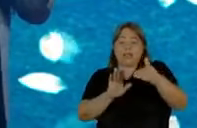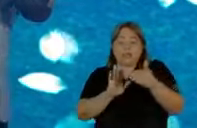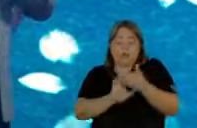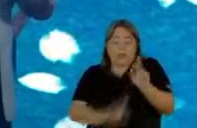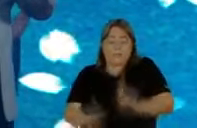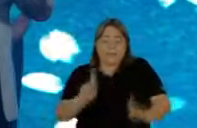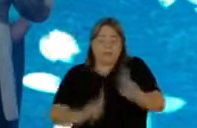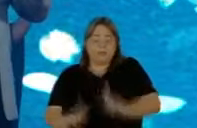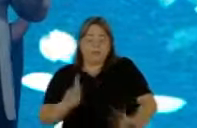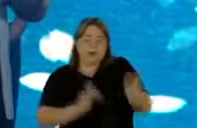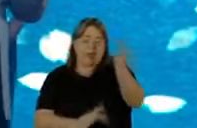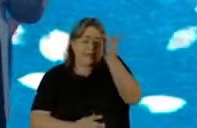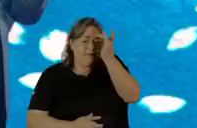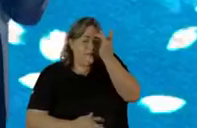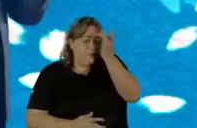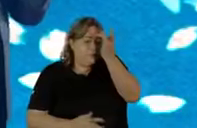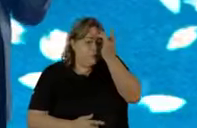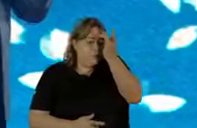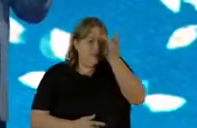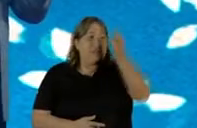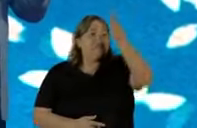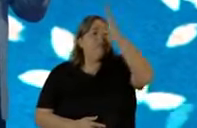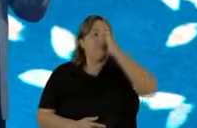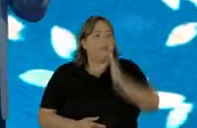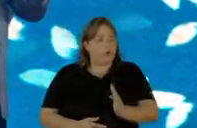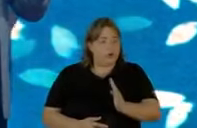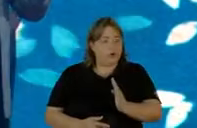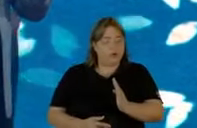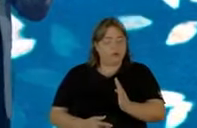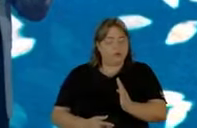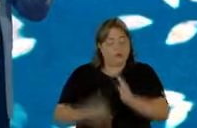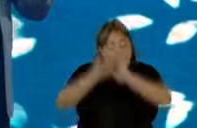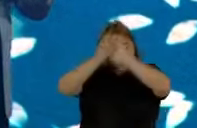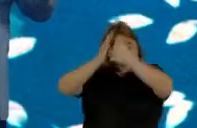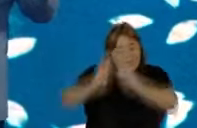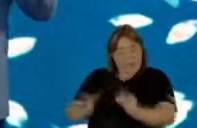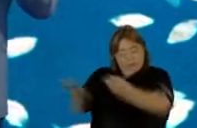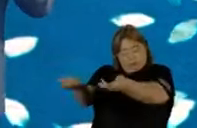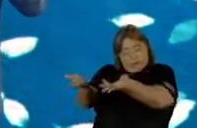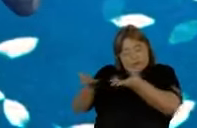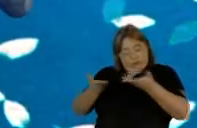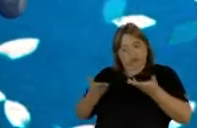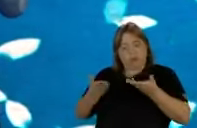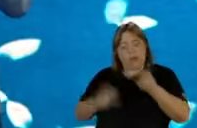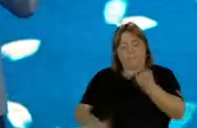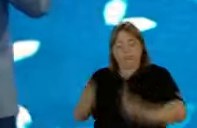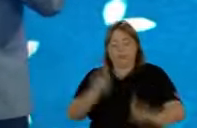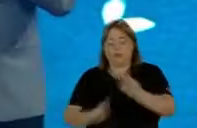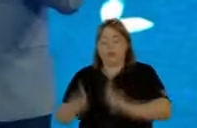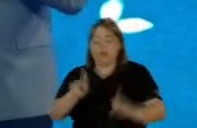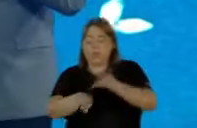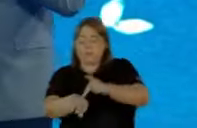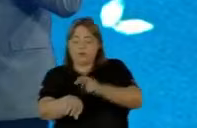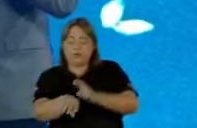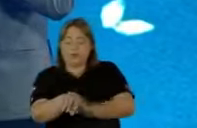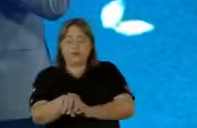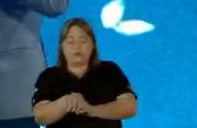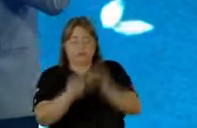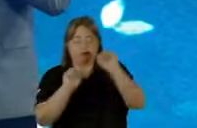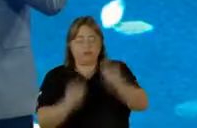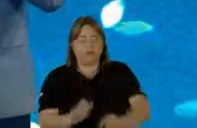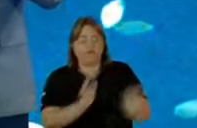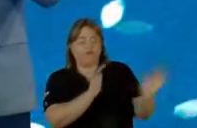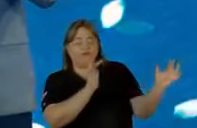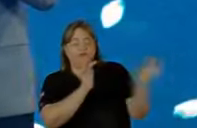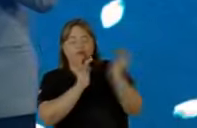quebranto, para que Dios comience a traer paz sobre la familia de Puerto Rico. Habrá alguien que se conecte con nosotros. Este altar, lo que